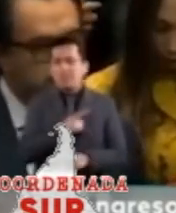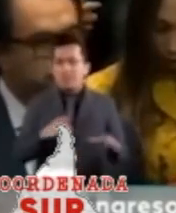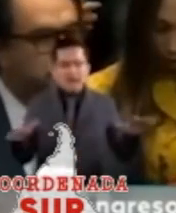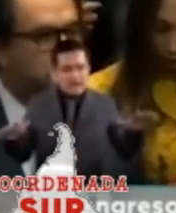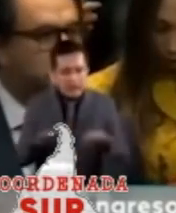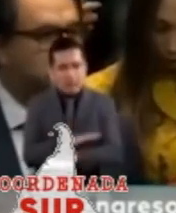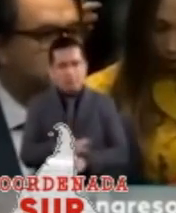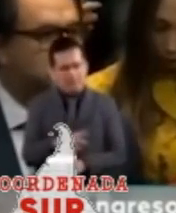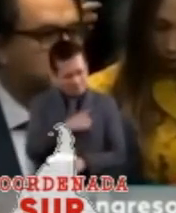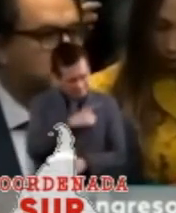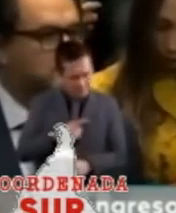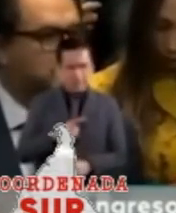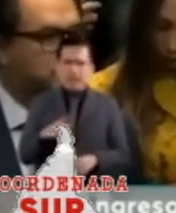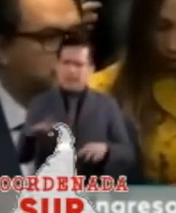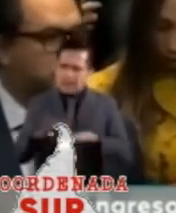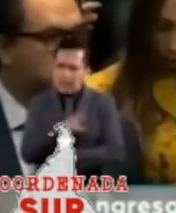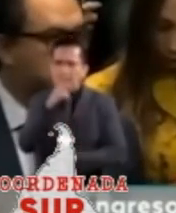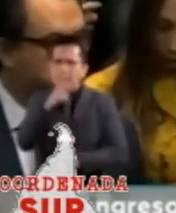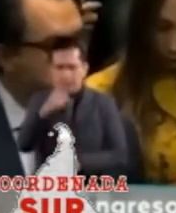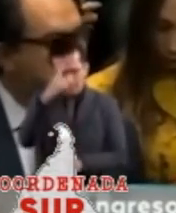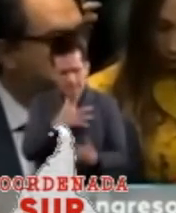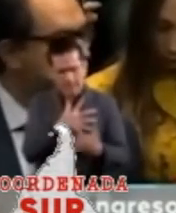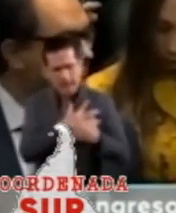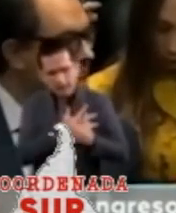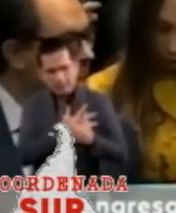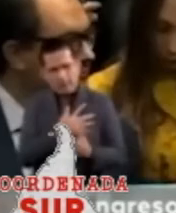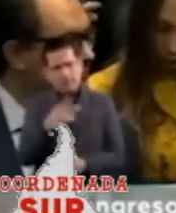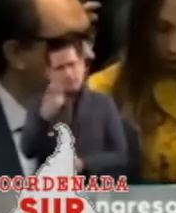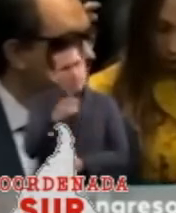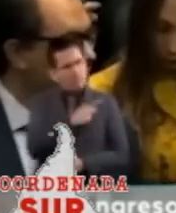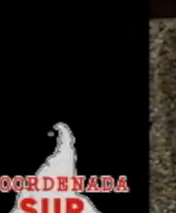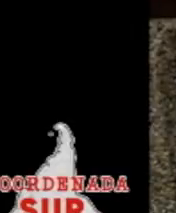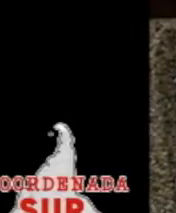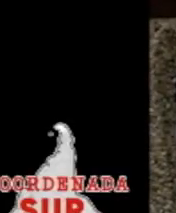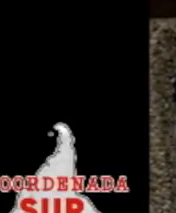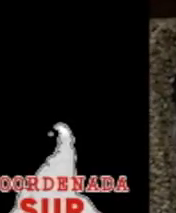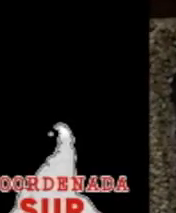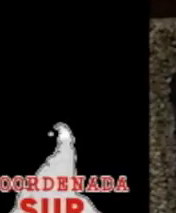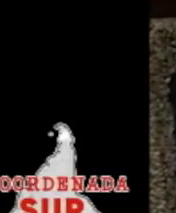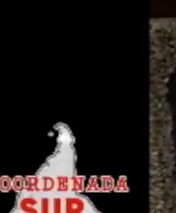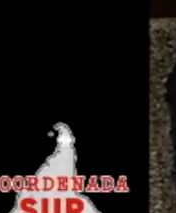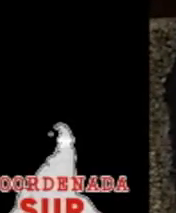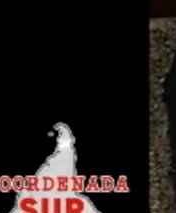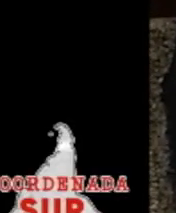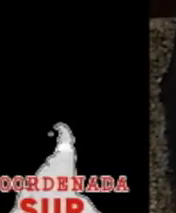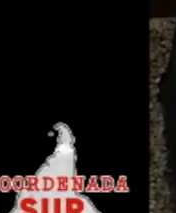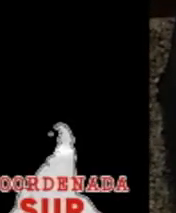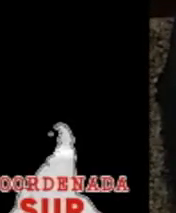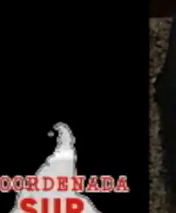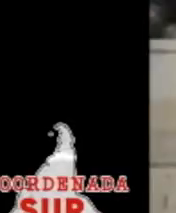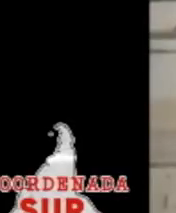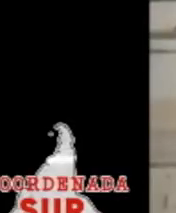verbo de un nuevo gobierno encabezado por una mujer.